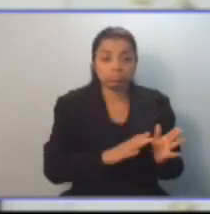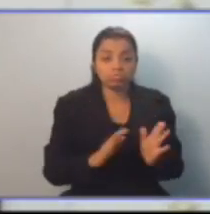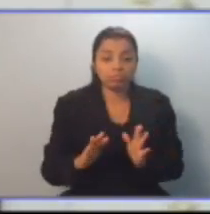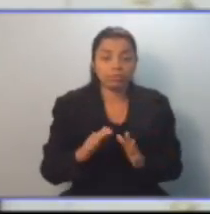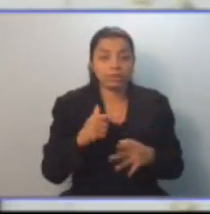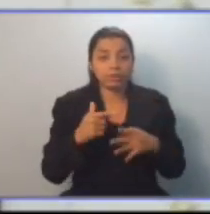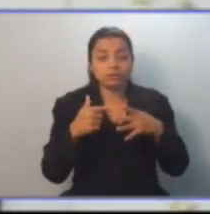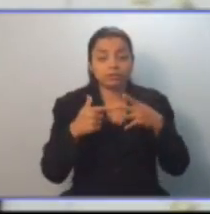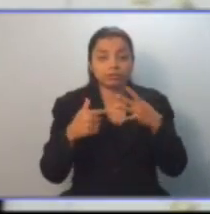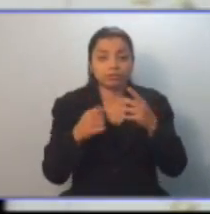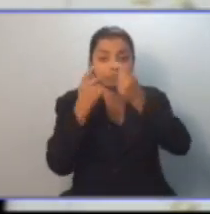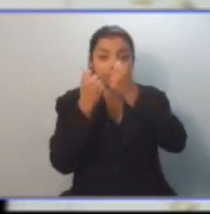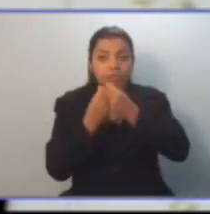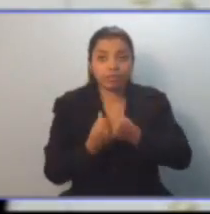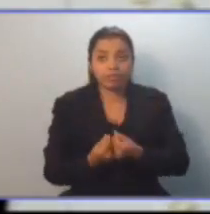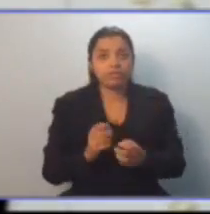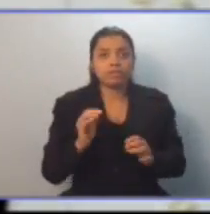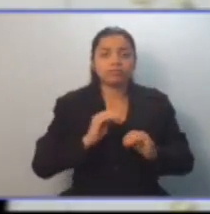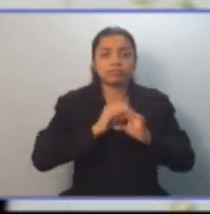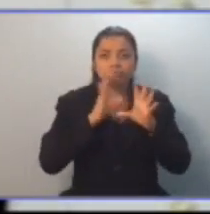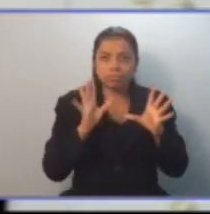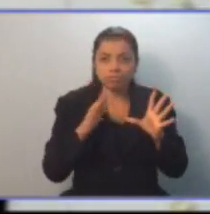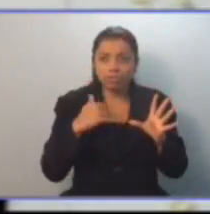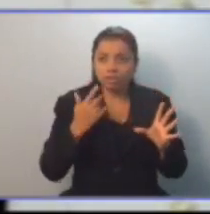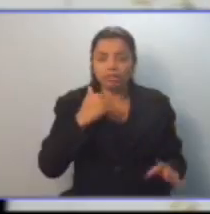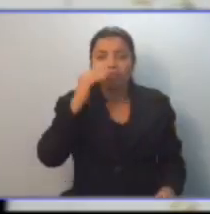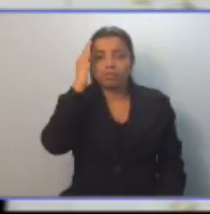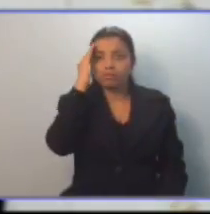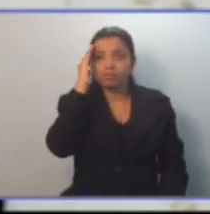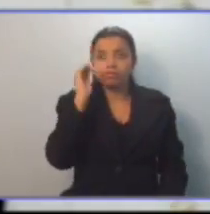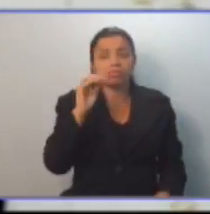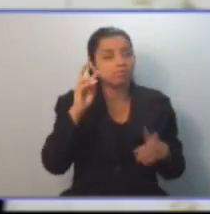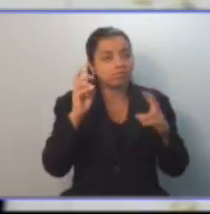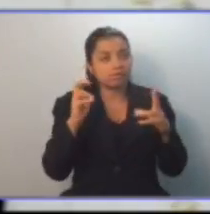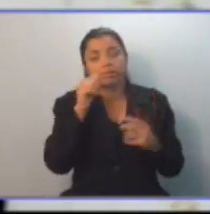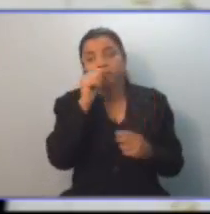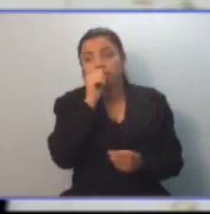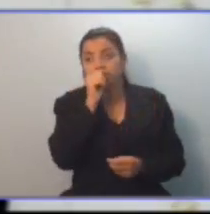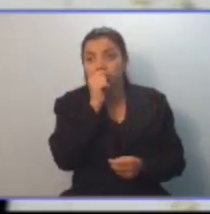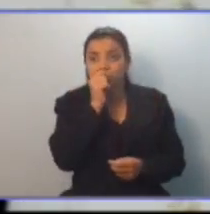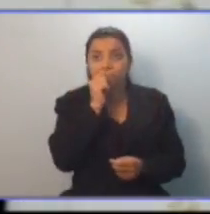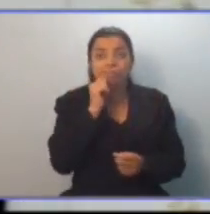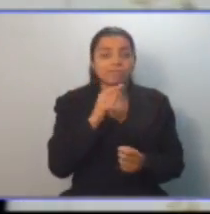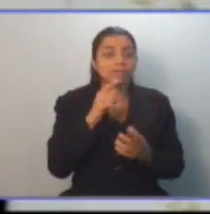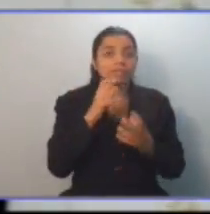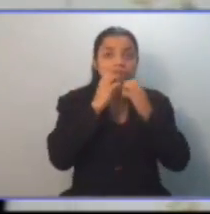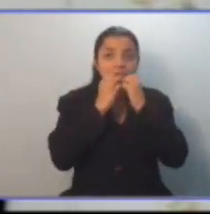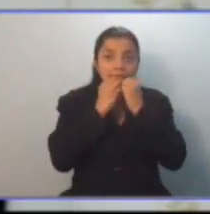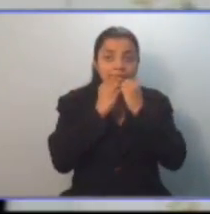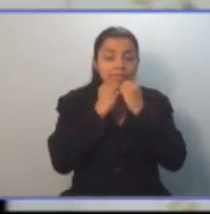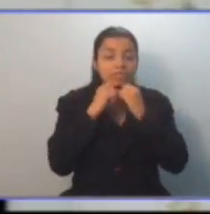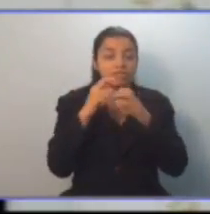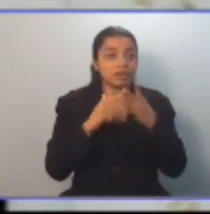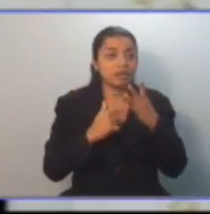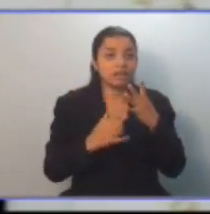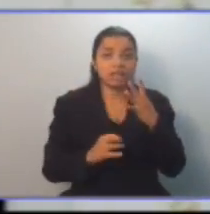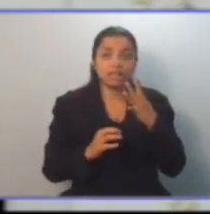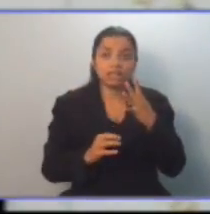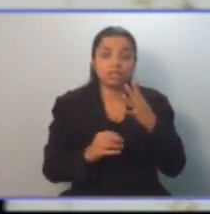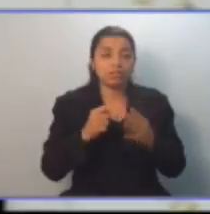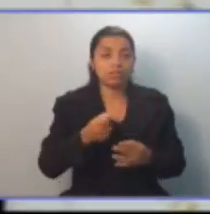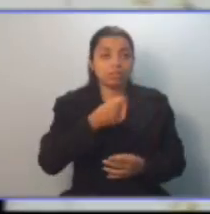ejecución presupuestaria. Claro, no sabemos nosotros que hay temas que pueden ser confidenciales, reservados, y eso lo establece la Ley de Acceso a